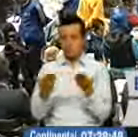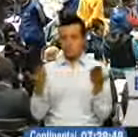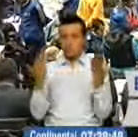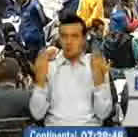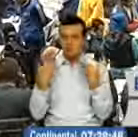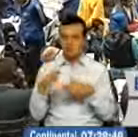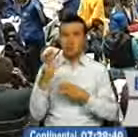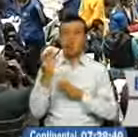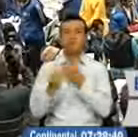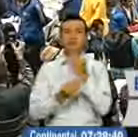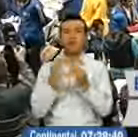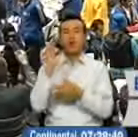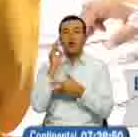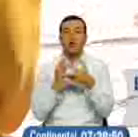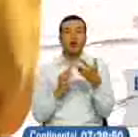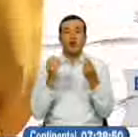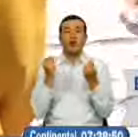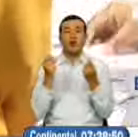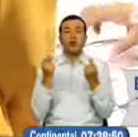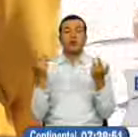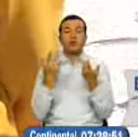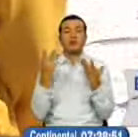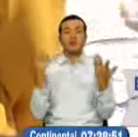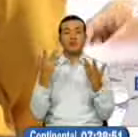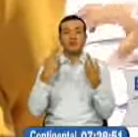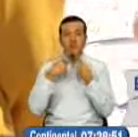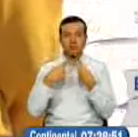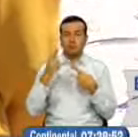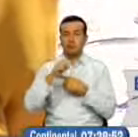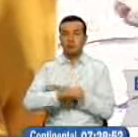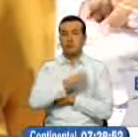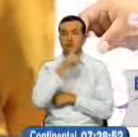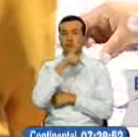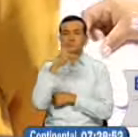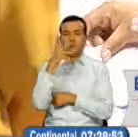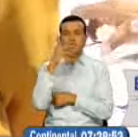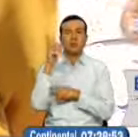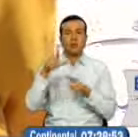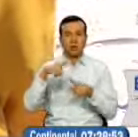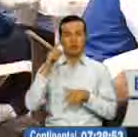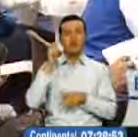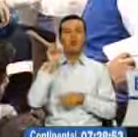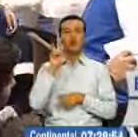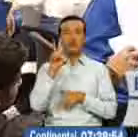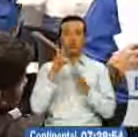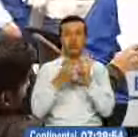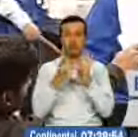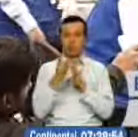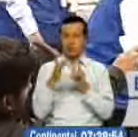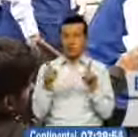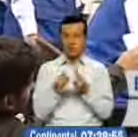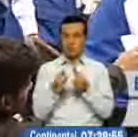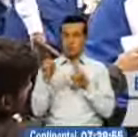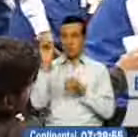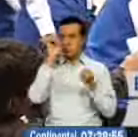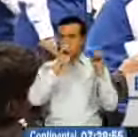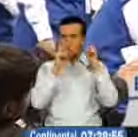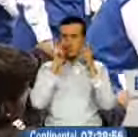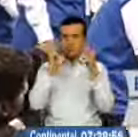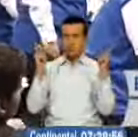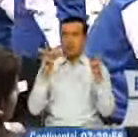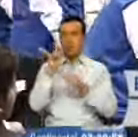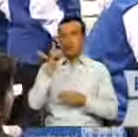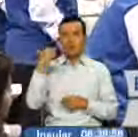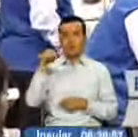Incluso realizaron un conteo rápido, en el cual se ratificó el triunfo de Moreno el pasado 2 de abril. De igual forma, observaron el reconteo de